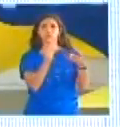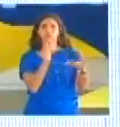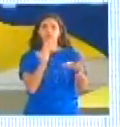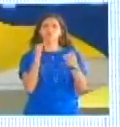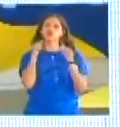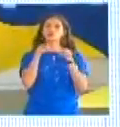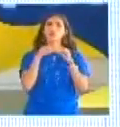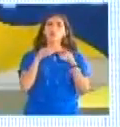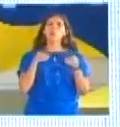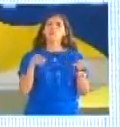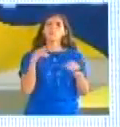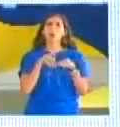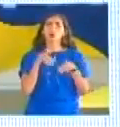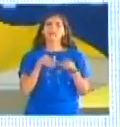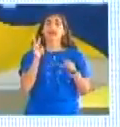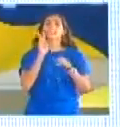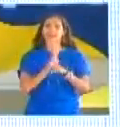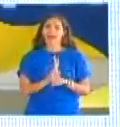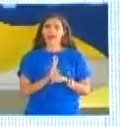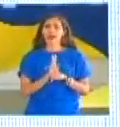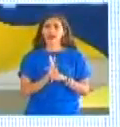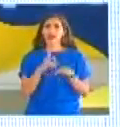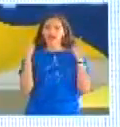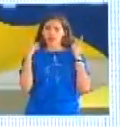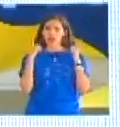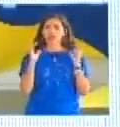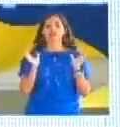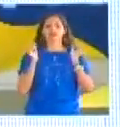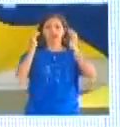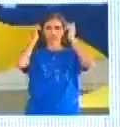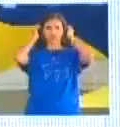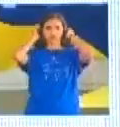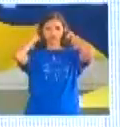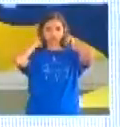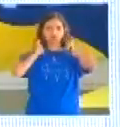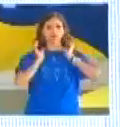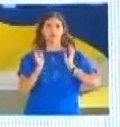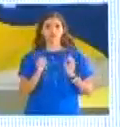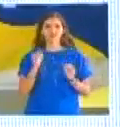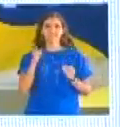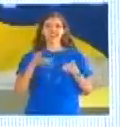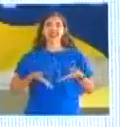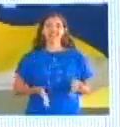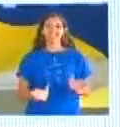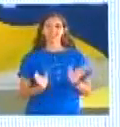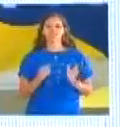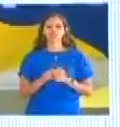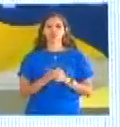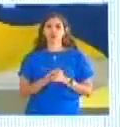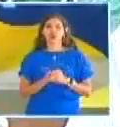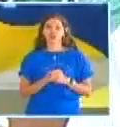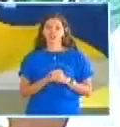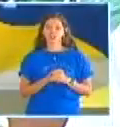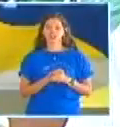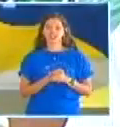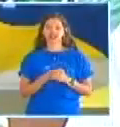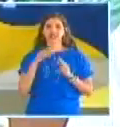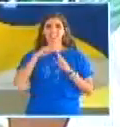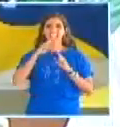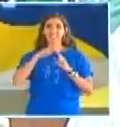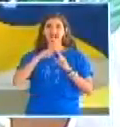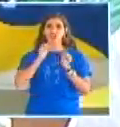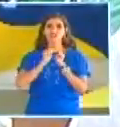del país, en Vargas, en La Guaira. Ella nació en Rubio, Foforito,